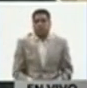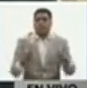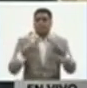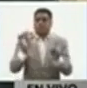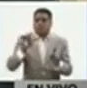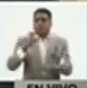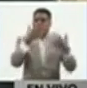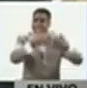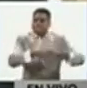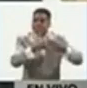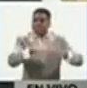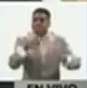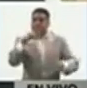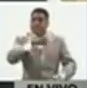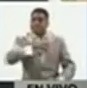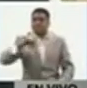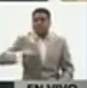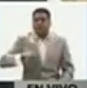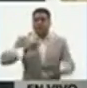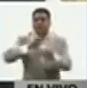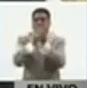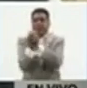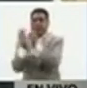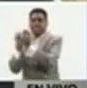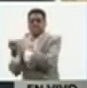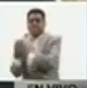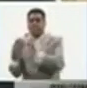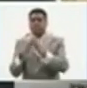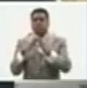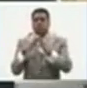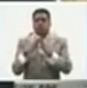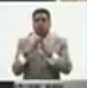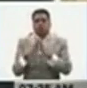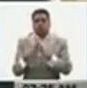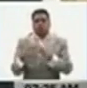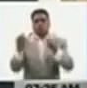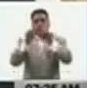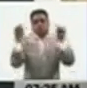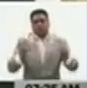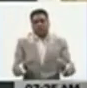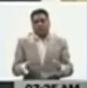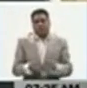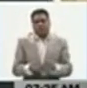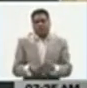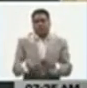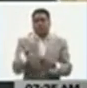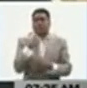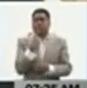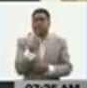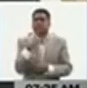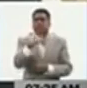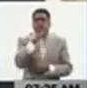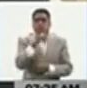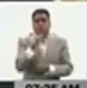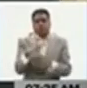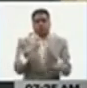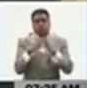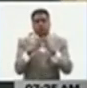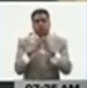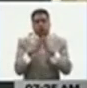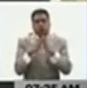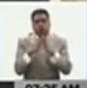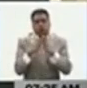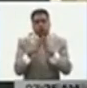haciendo una transformación. Hay una mutación en ese sistema que va de medios tradicionales a los medios digitales y que